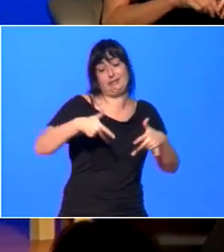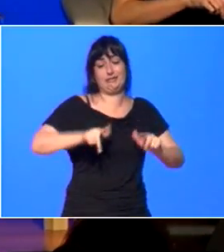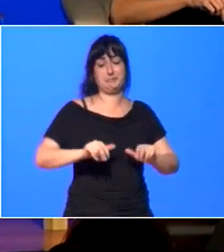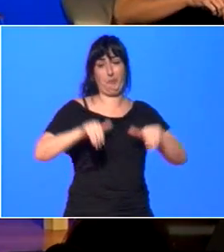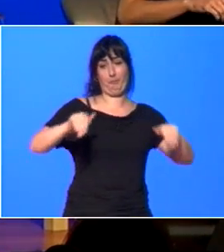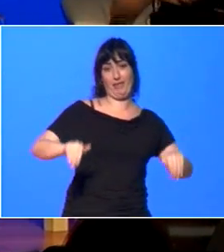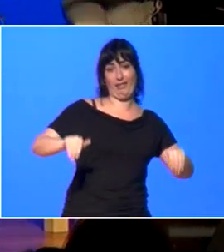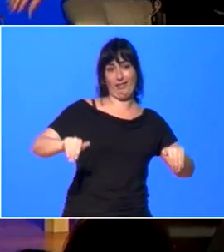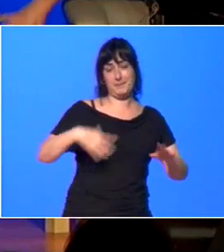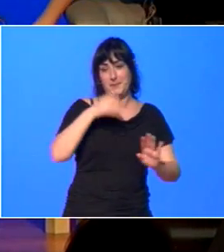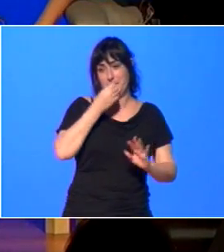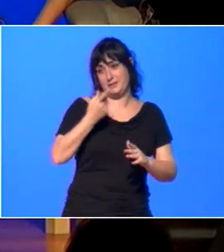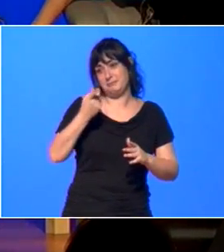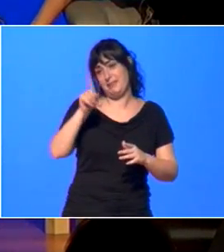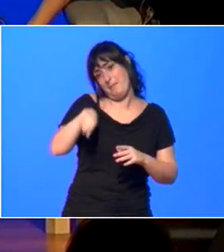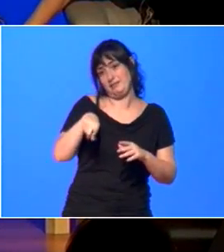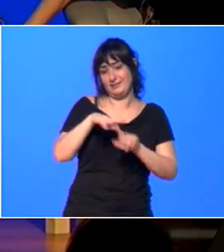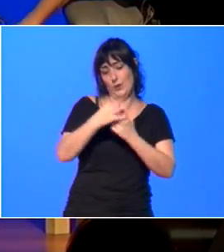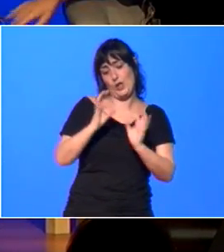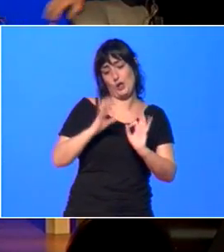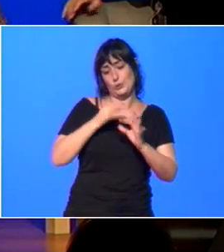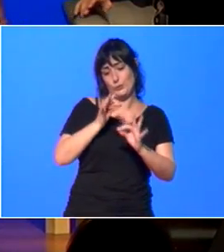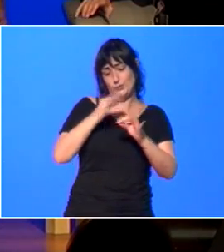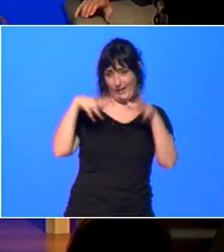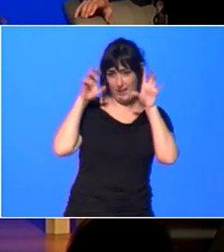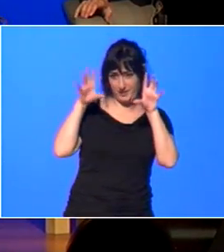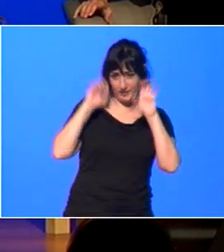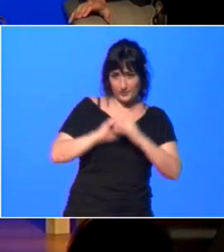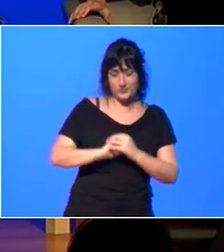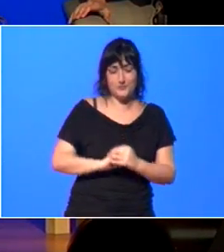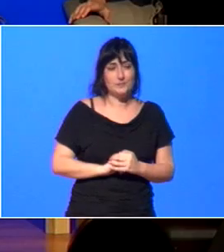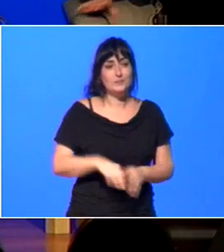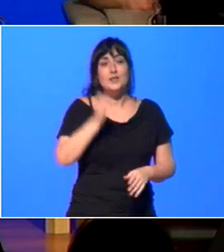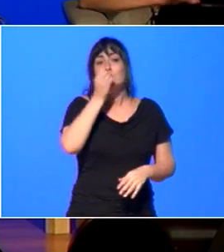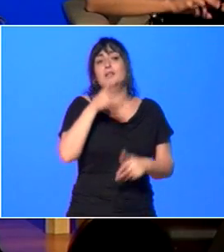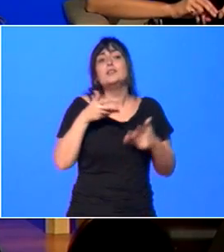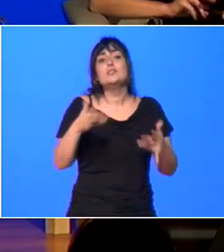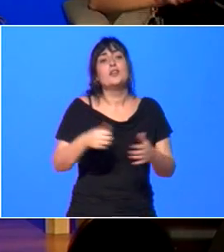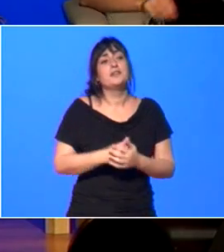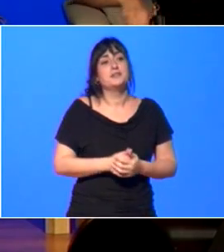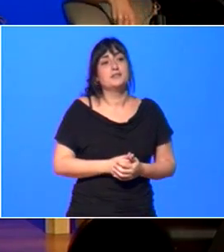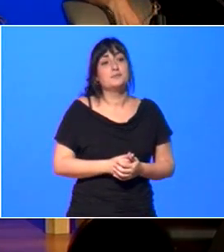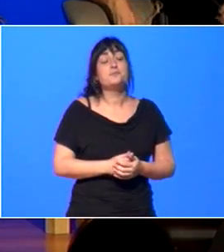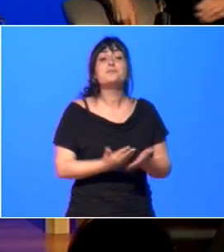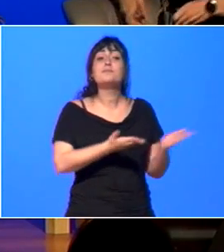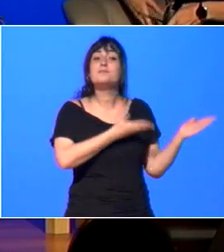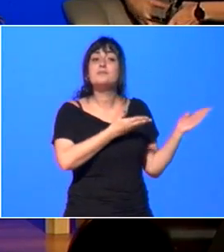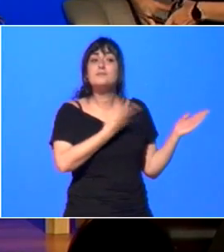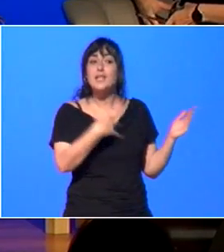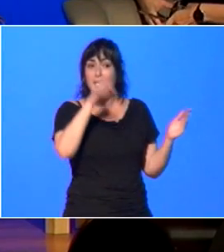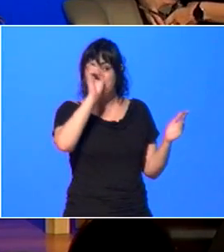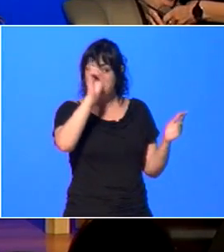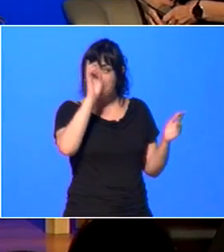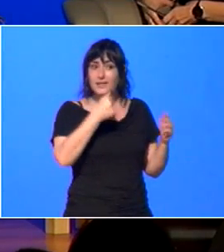pues aprenderemos también de esta ocasión. Bueno, entonces, él es maestro de educación